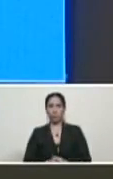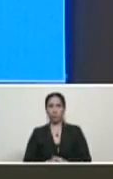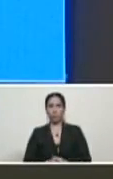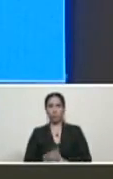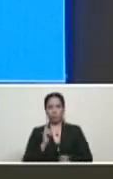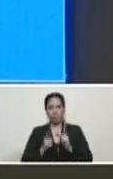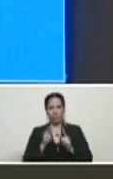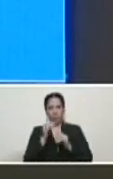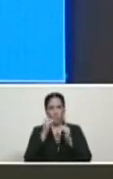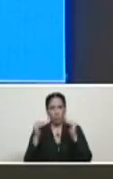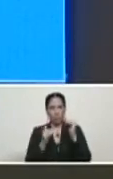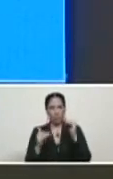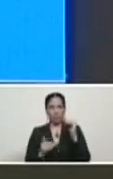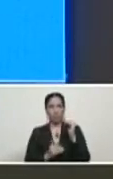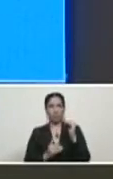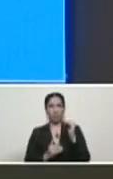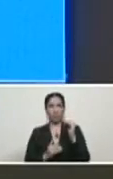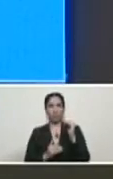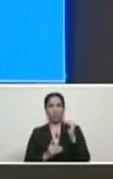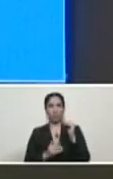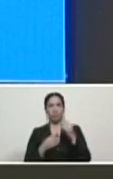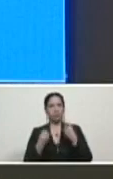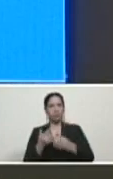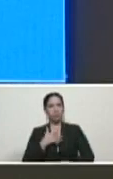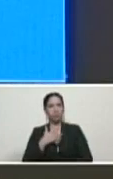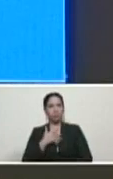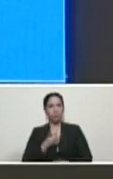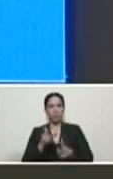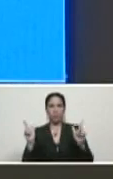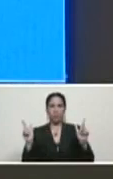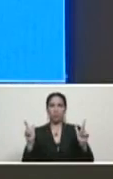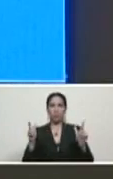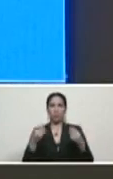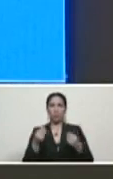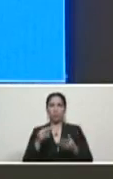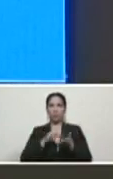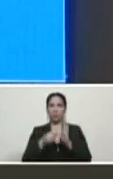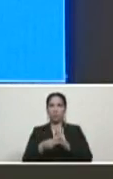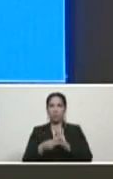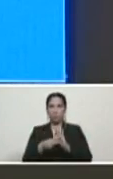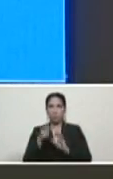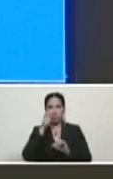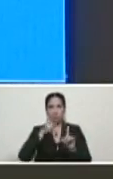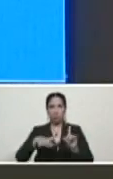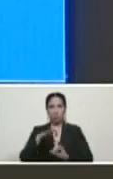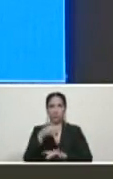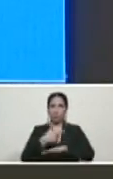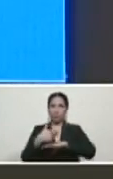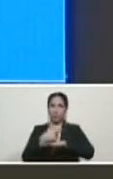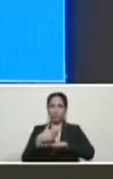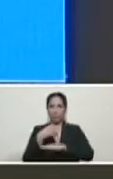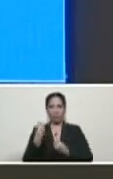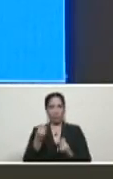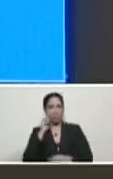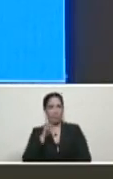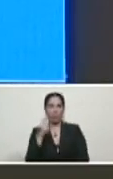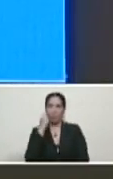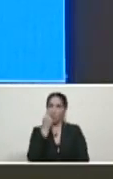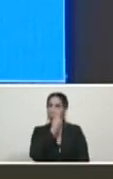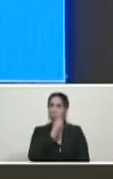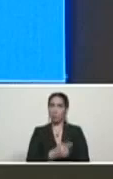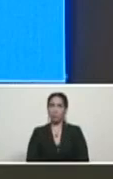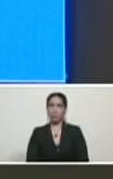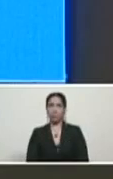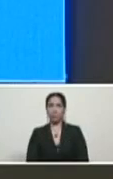subestimando lo que era Bolívar, lo que era Angostura, lo que se podía ver solo con los ojos, y a